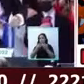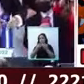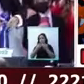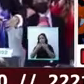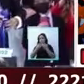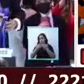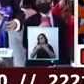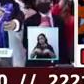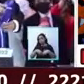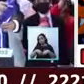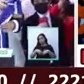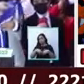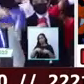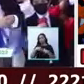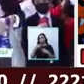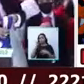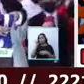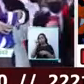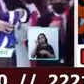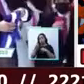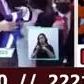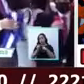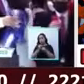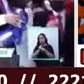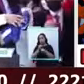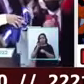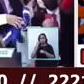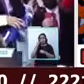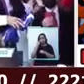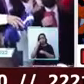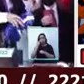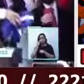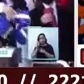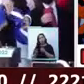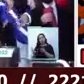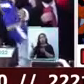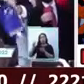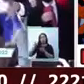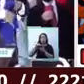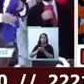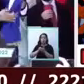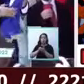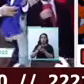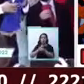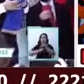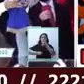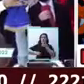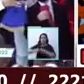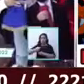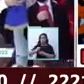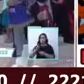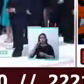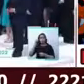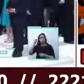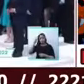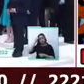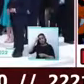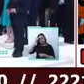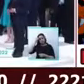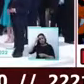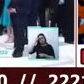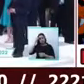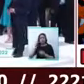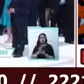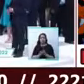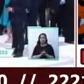Los Ángeles. Bueno, otra comunicación. Hola, le escuchamos. Hola, buenas tardes. Le escuchamos, caballero. Sí, ¿sabe quién? Que